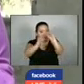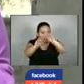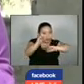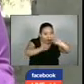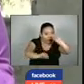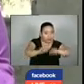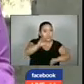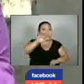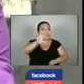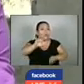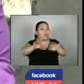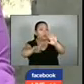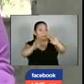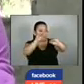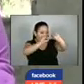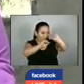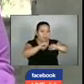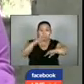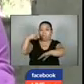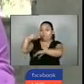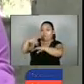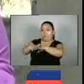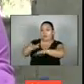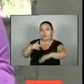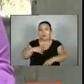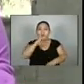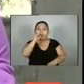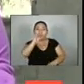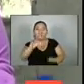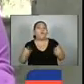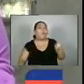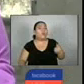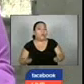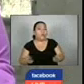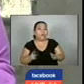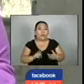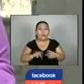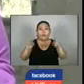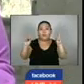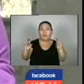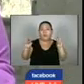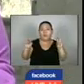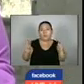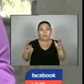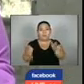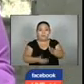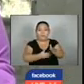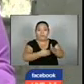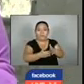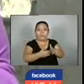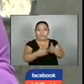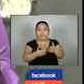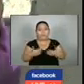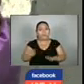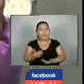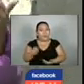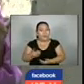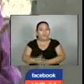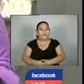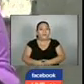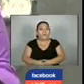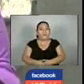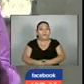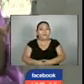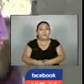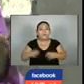56 recomendaciones y voy a destacar aquellas que tienen que ver con el génesis de la ley Crecer Juntos. En primer